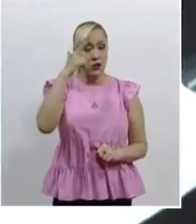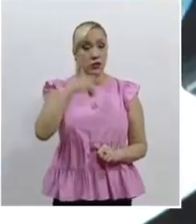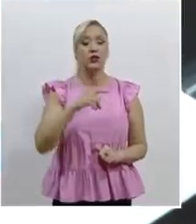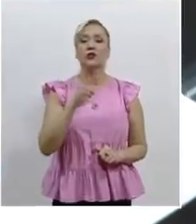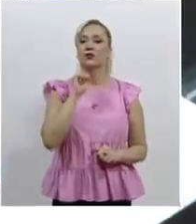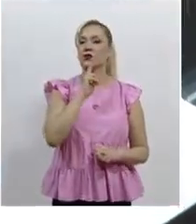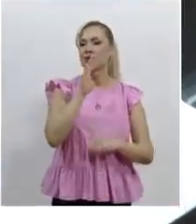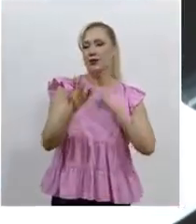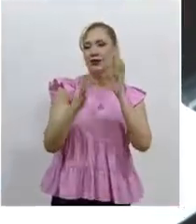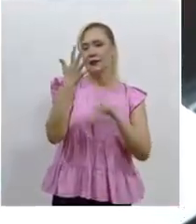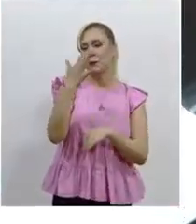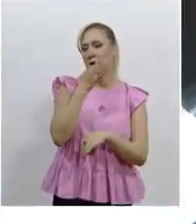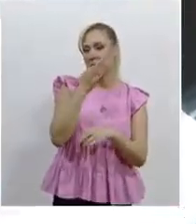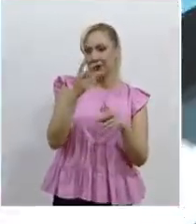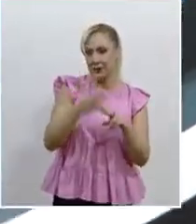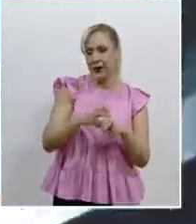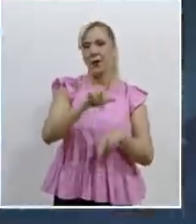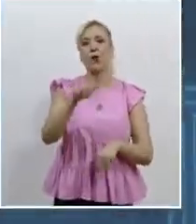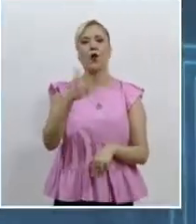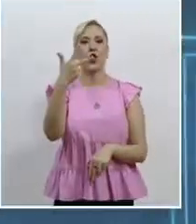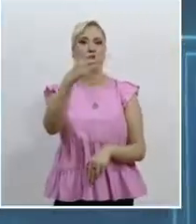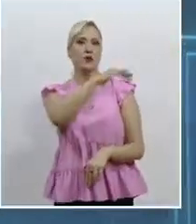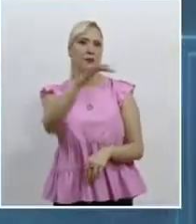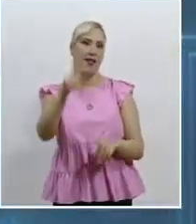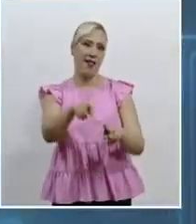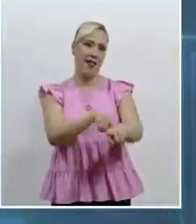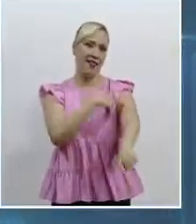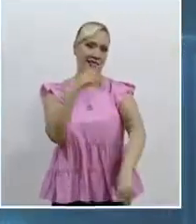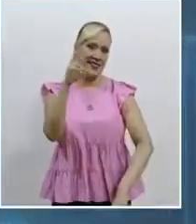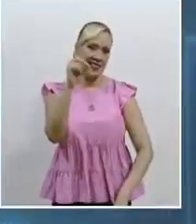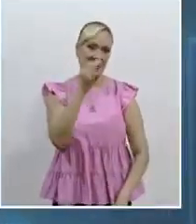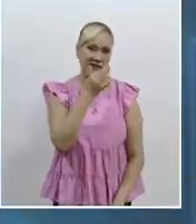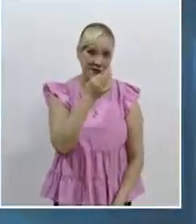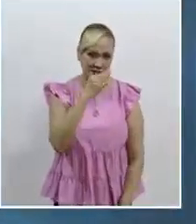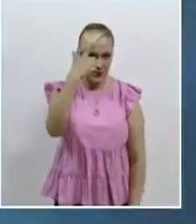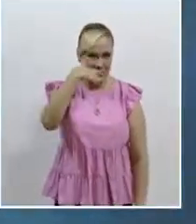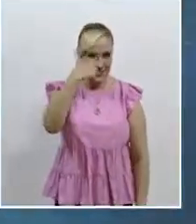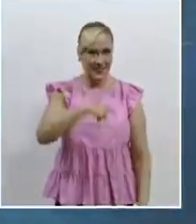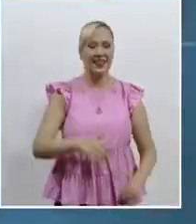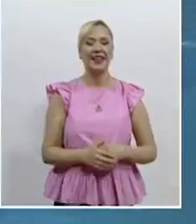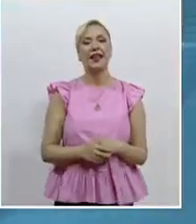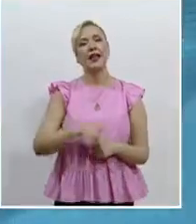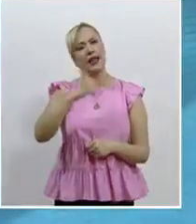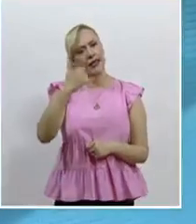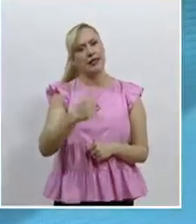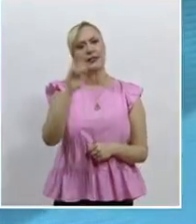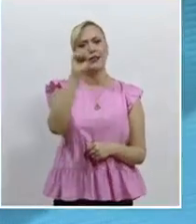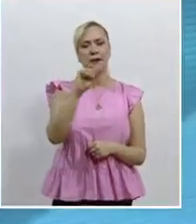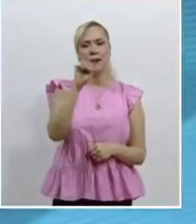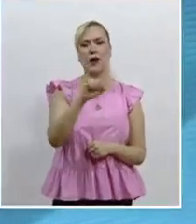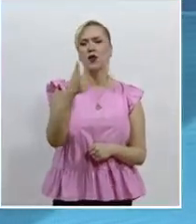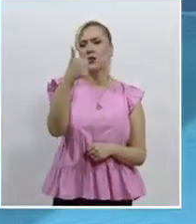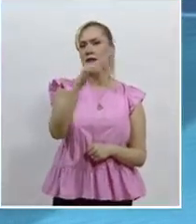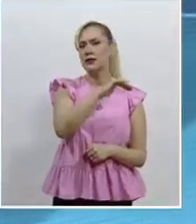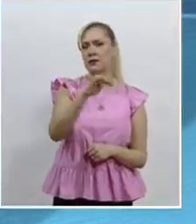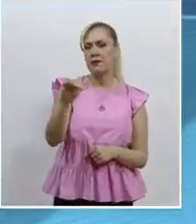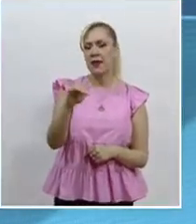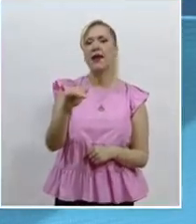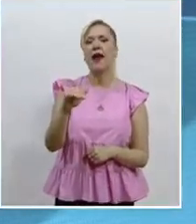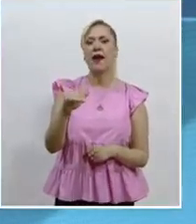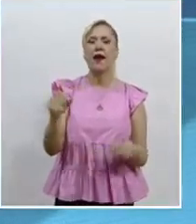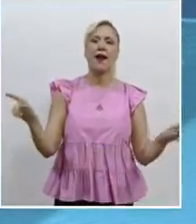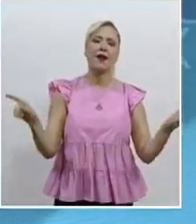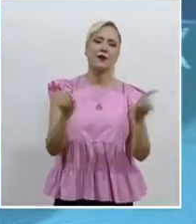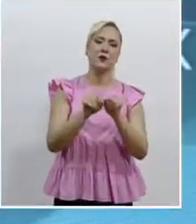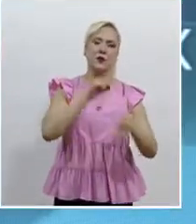avance informativo y a las 20:30 el noticiero nocturno. También lo invitamos a seguir este sábado a las 18:30 horas Semanario